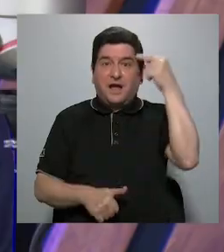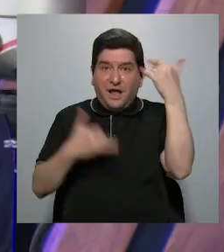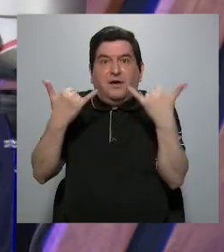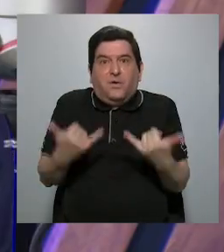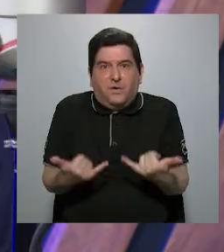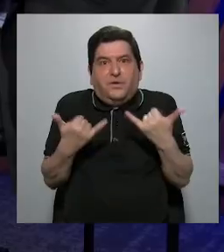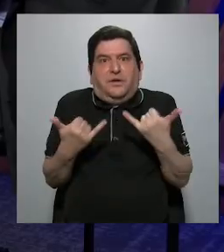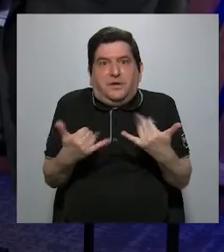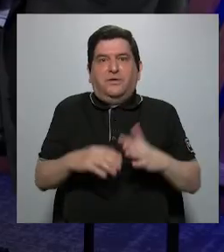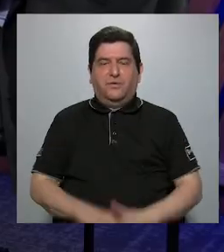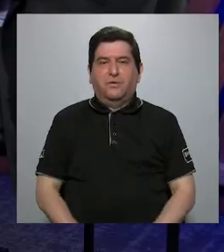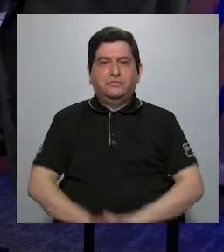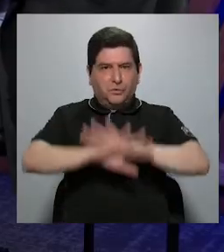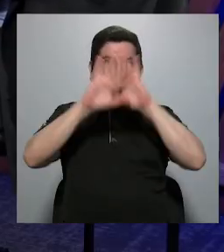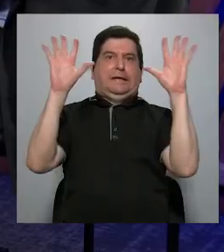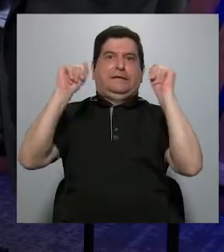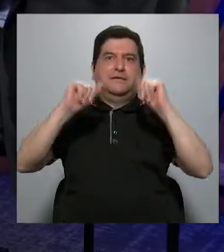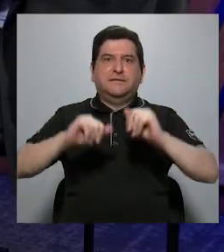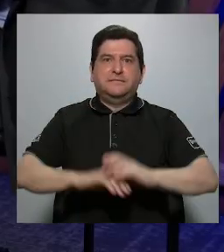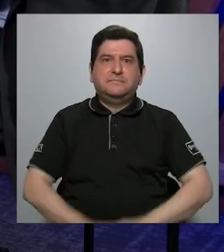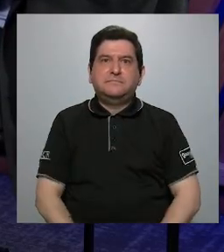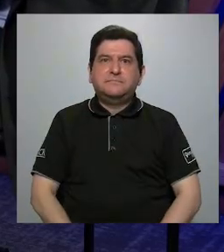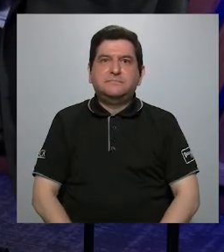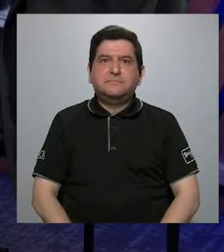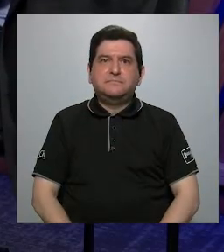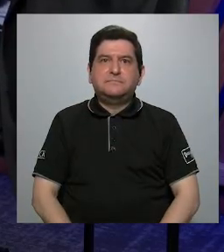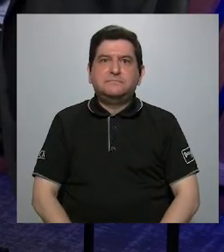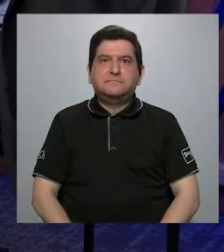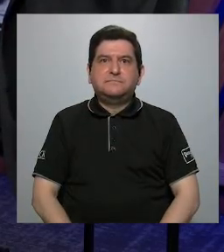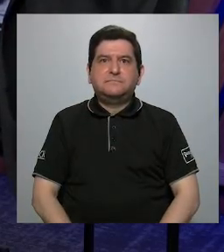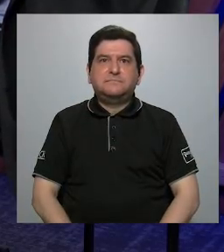para recordársela al gobierno actual muy claramente.